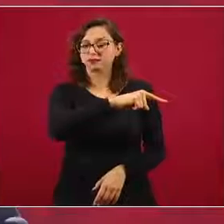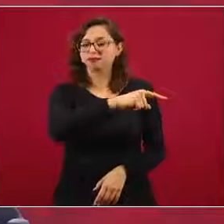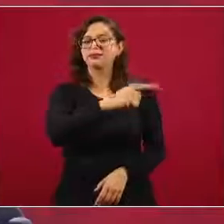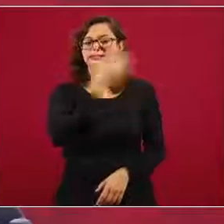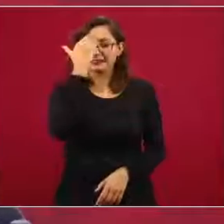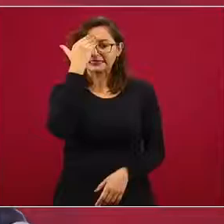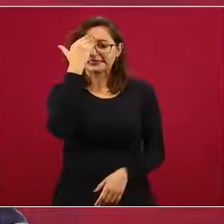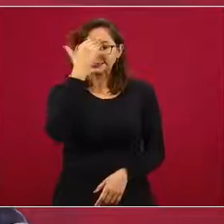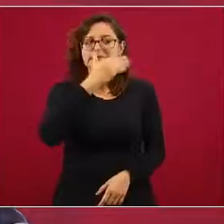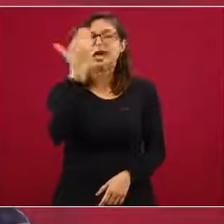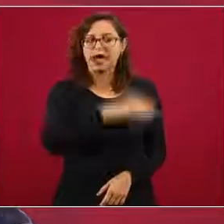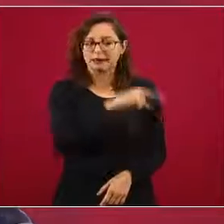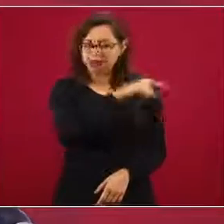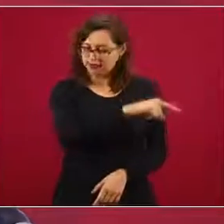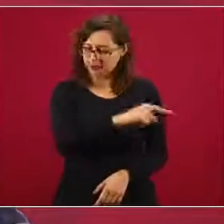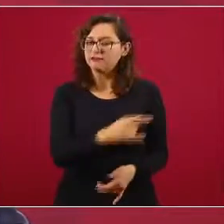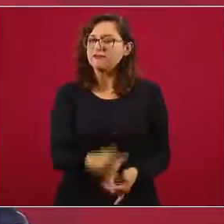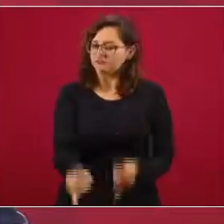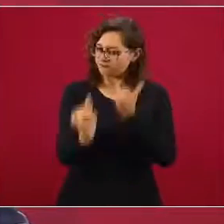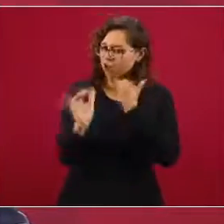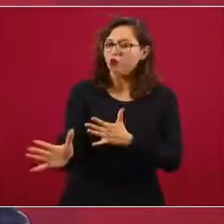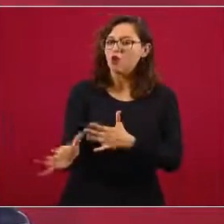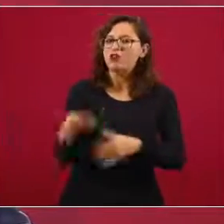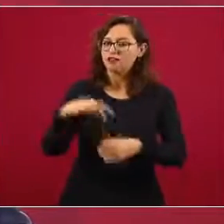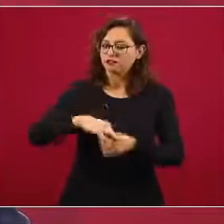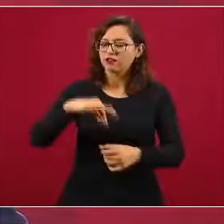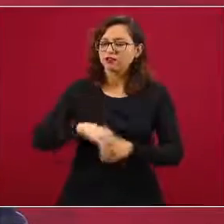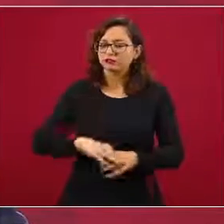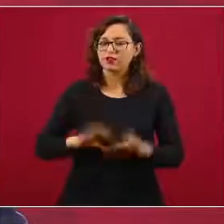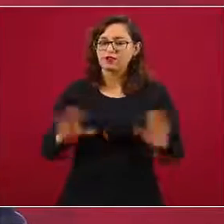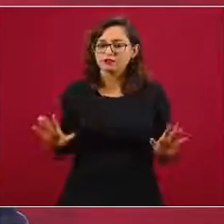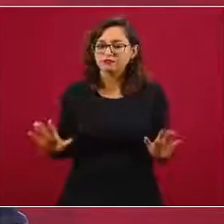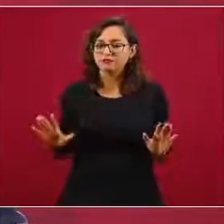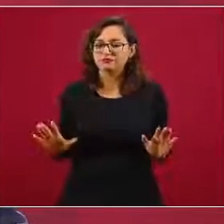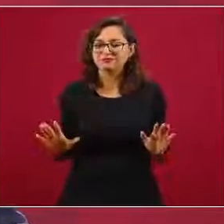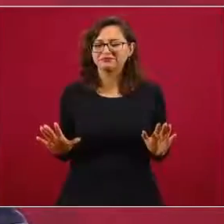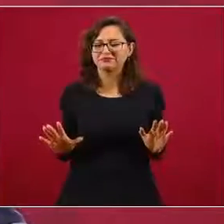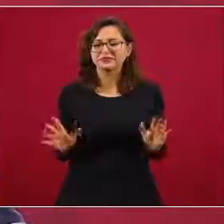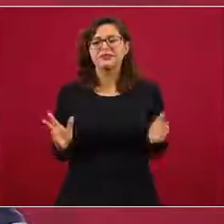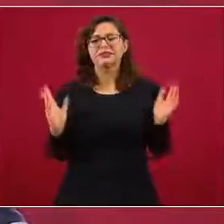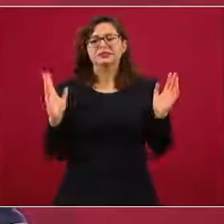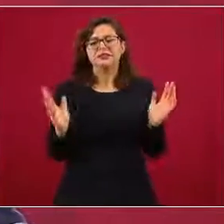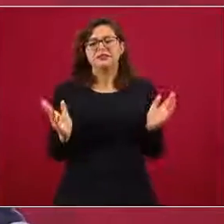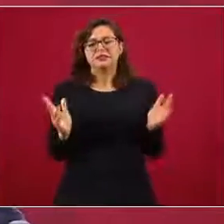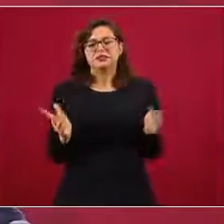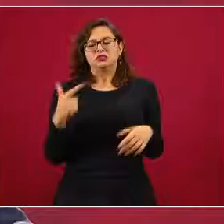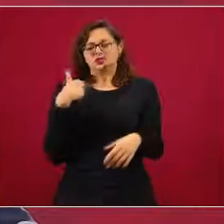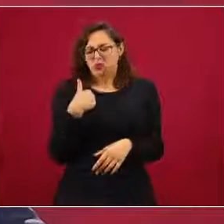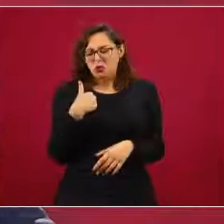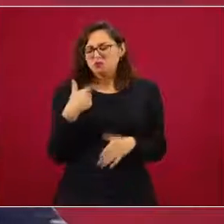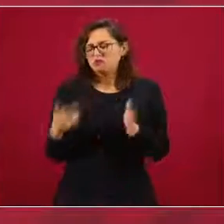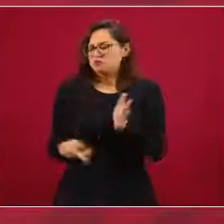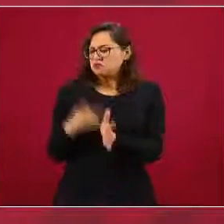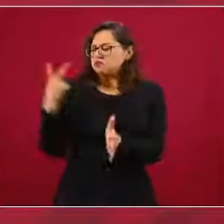Nada más recuerdo porque como ya eso lleva tiempo y los jóvenes